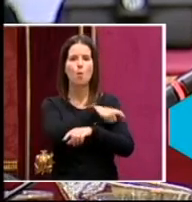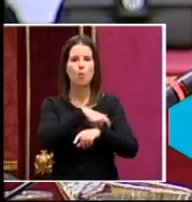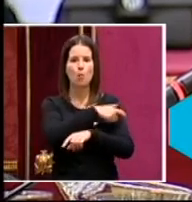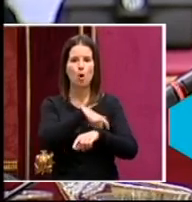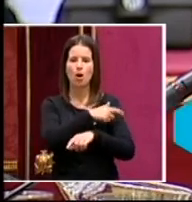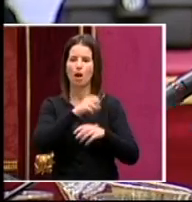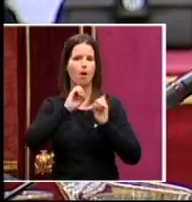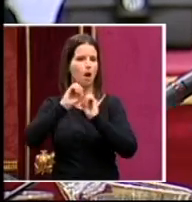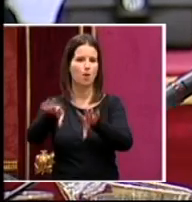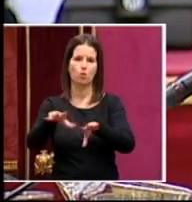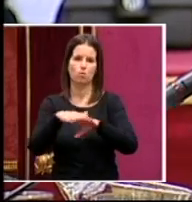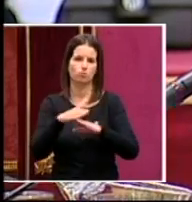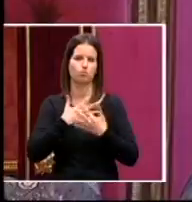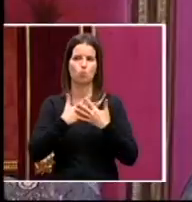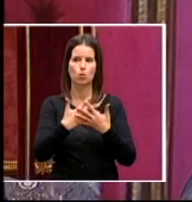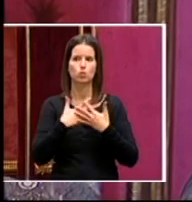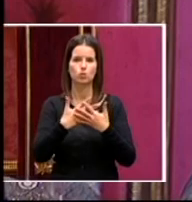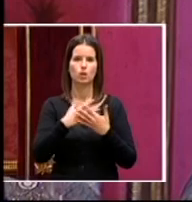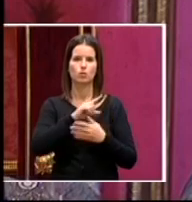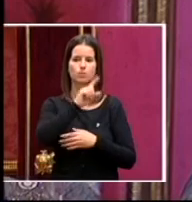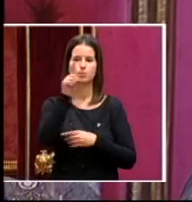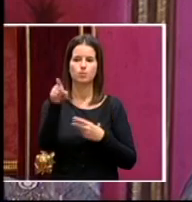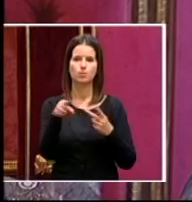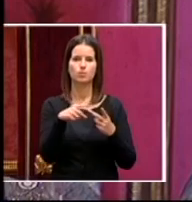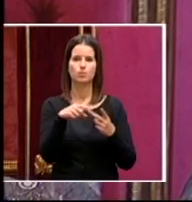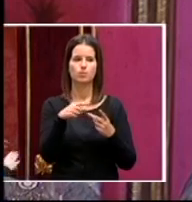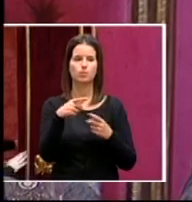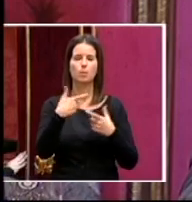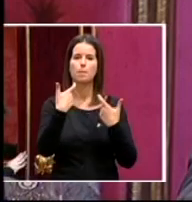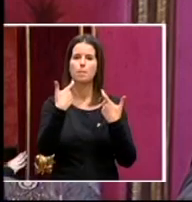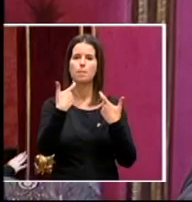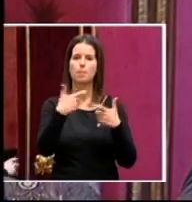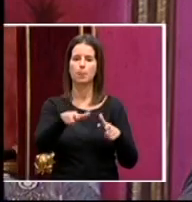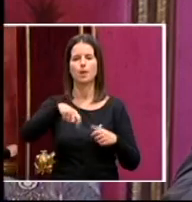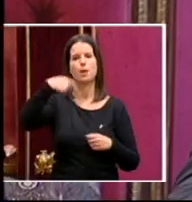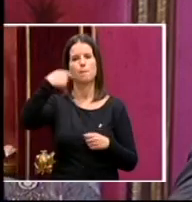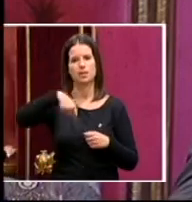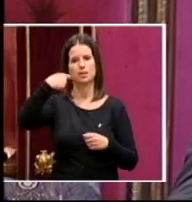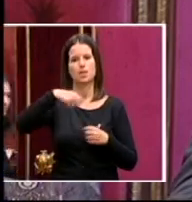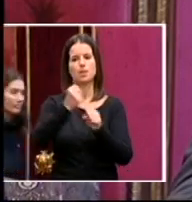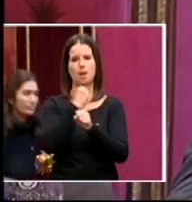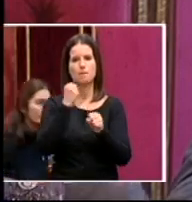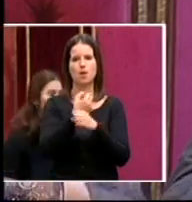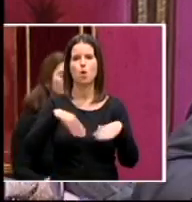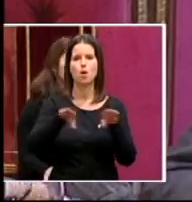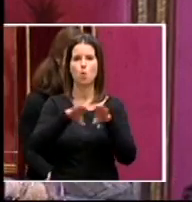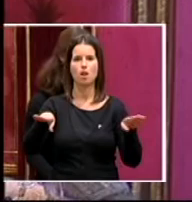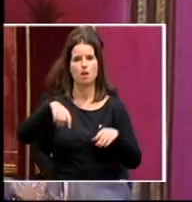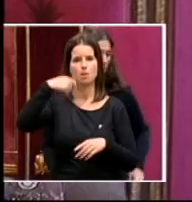conocimiento. Pasaríamos, por tanto, al siguiente apartado de presidencia, empleo, igualdad y transparencia. Si les